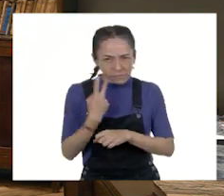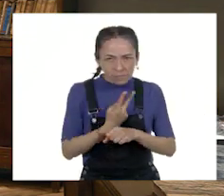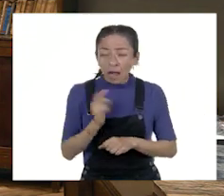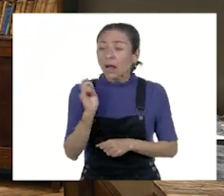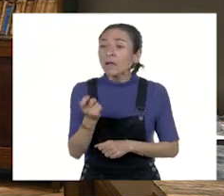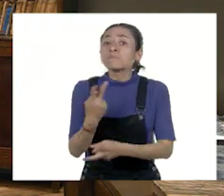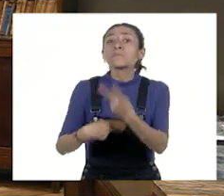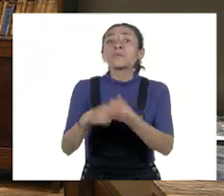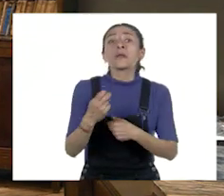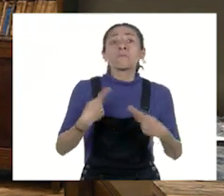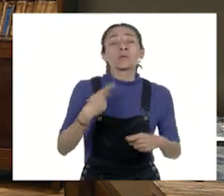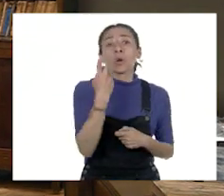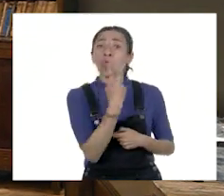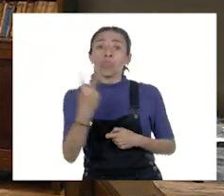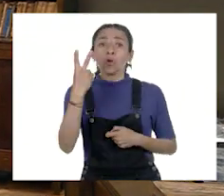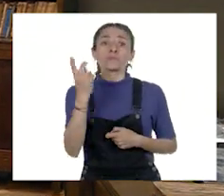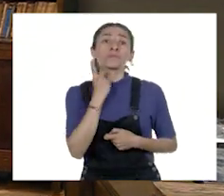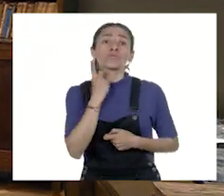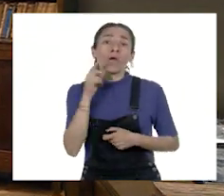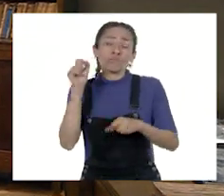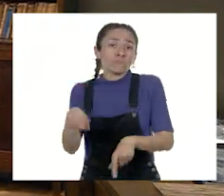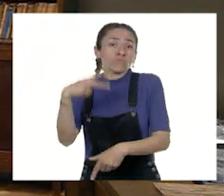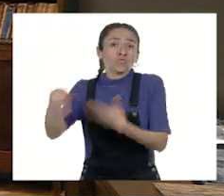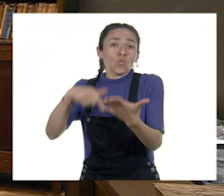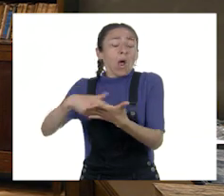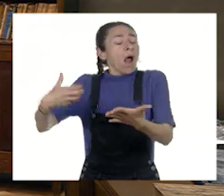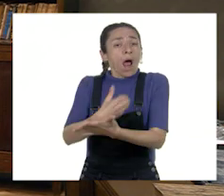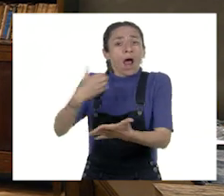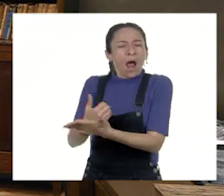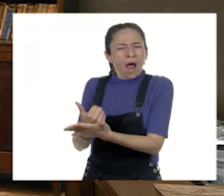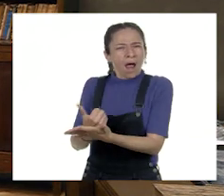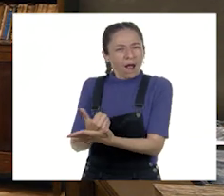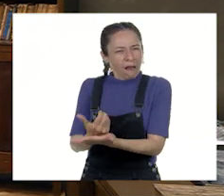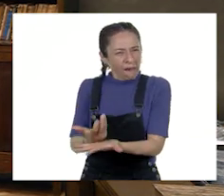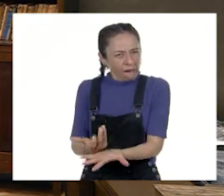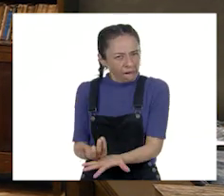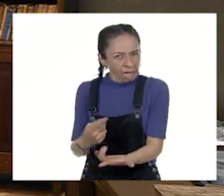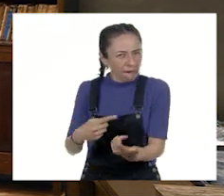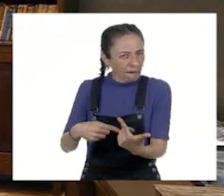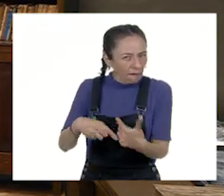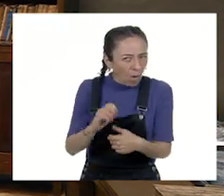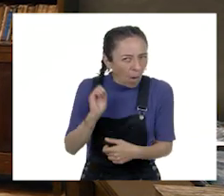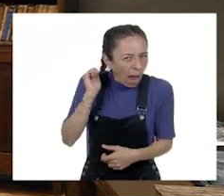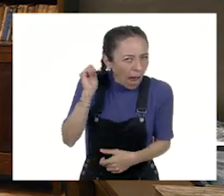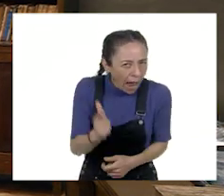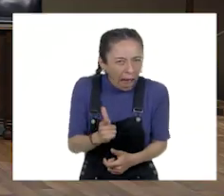diputados alegando haber ganado en el mismo lugar, que no hubiera carrusel, tamaliza o taquiza, etc.